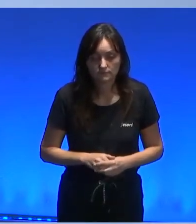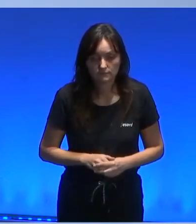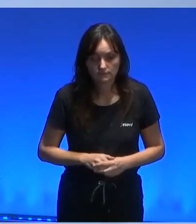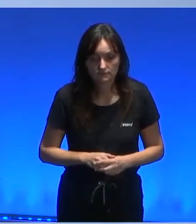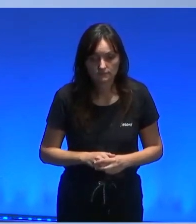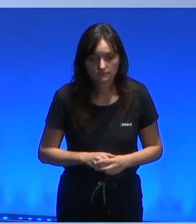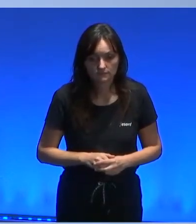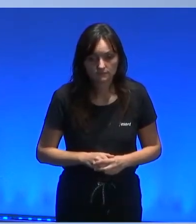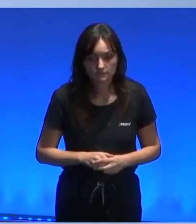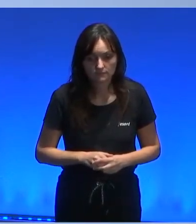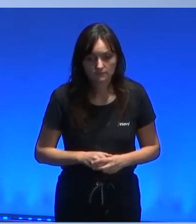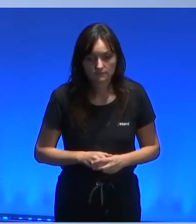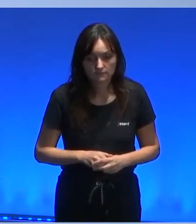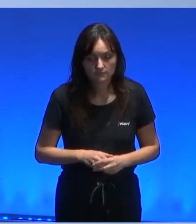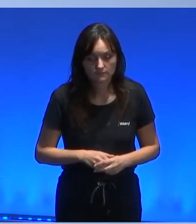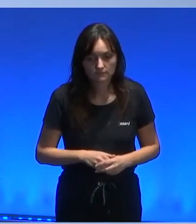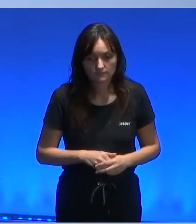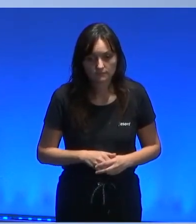Bueno,